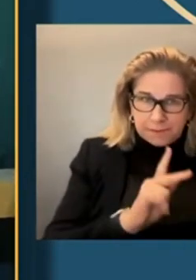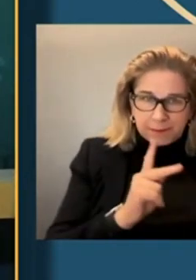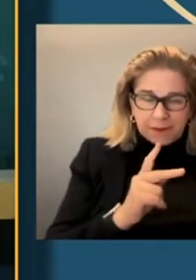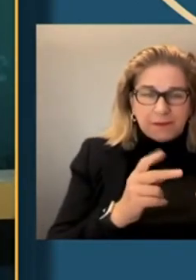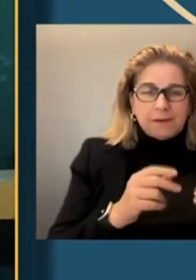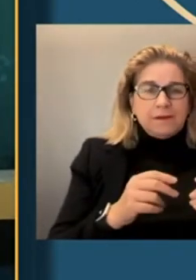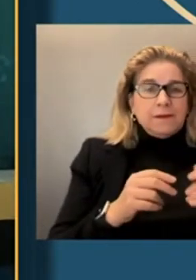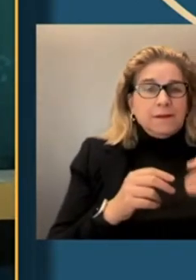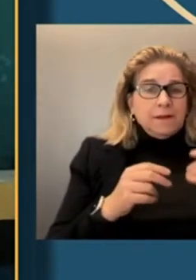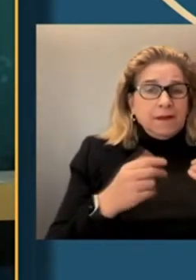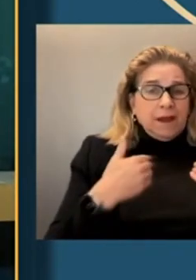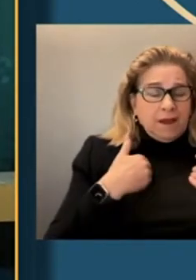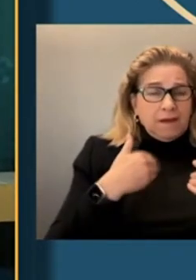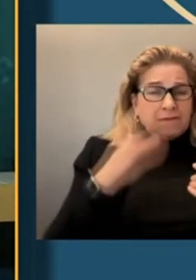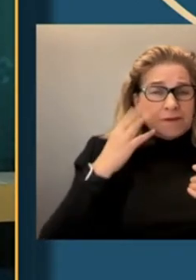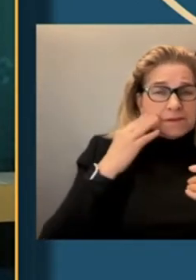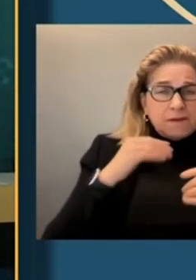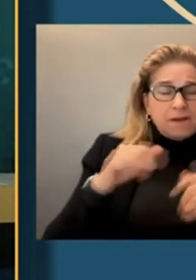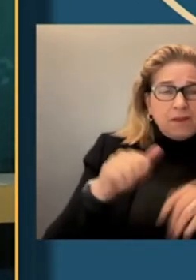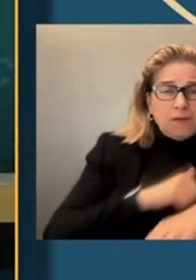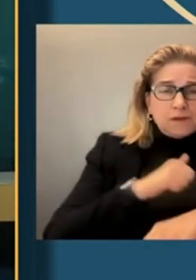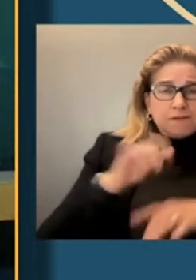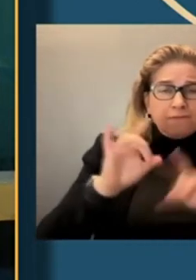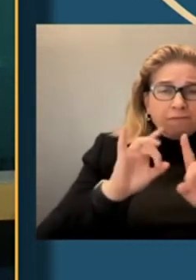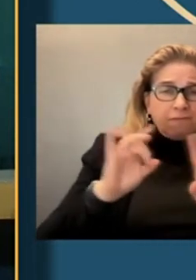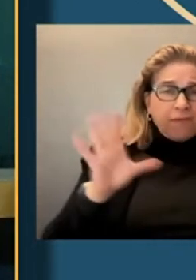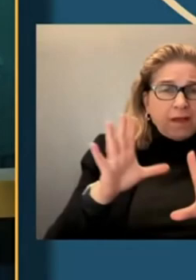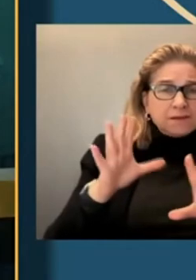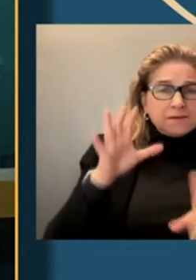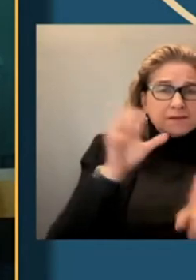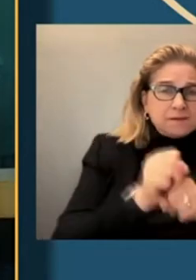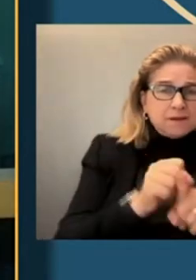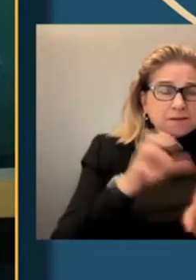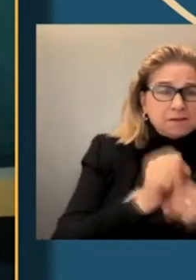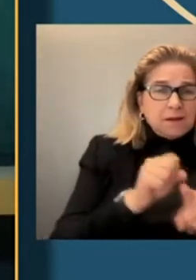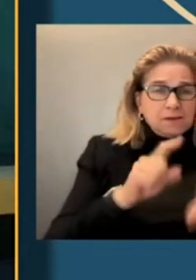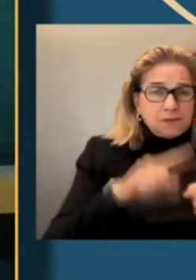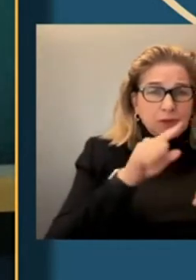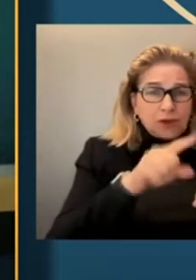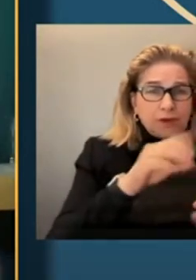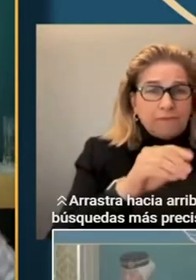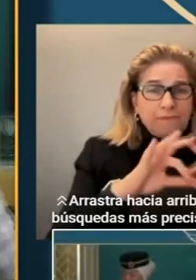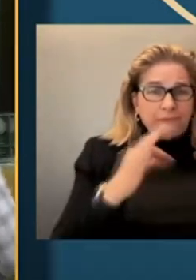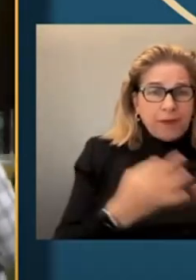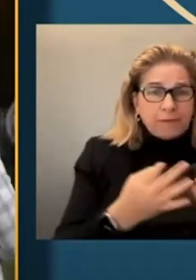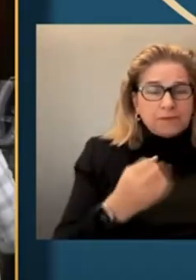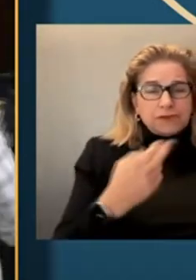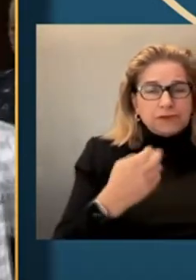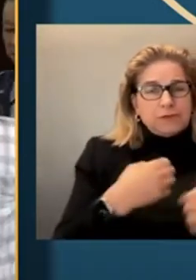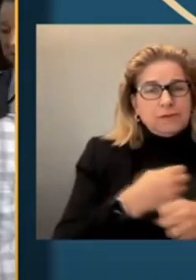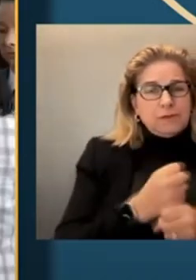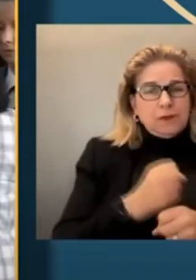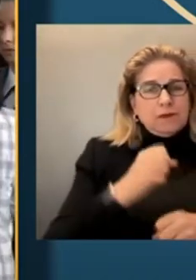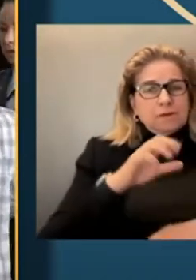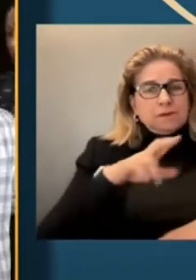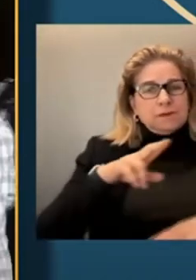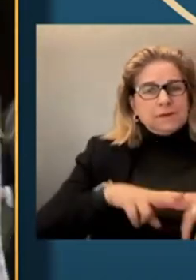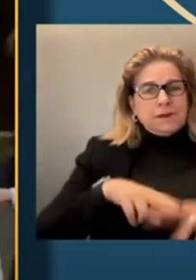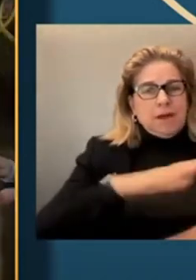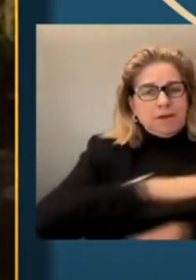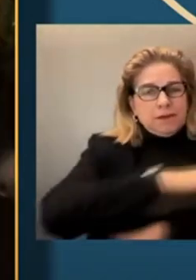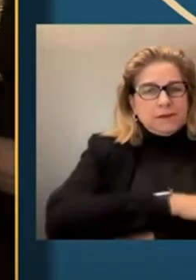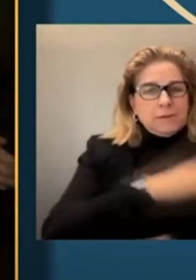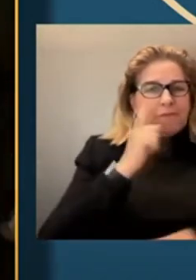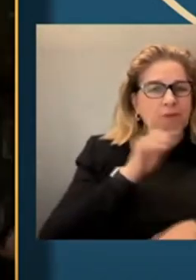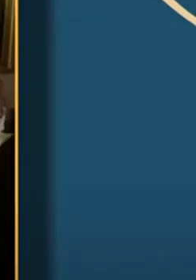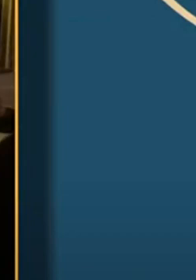Estados Unidos la doctora Gil biden hicieron entrega el premio internacional mujeres valientes 2023 a la líder indígena del